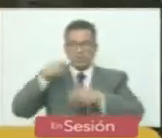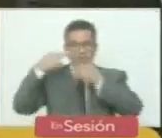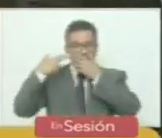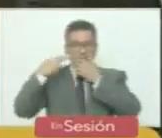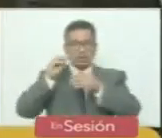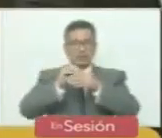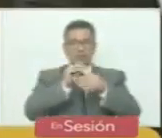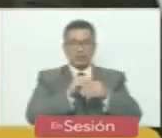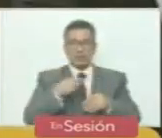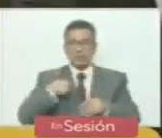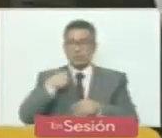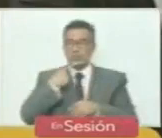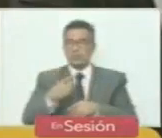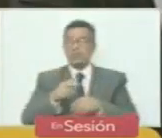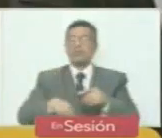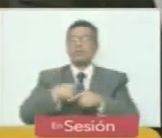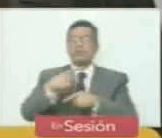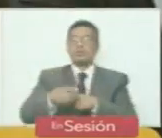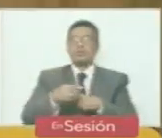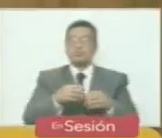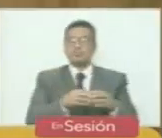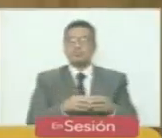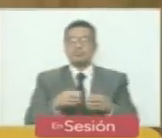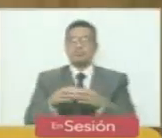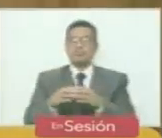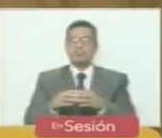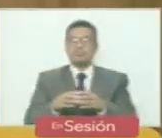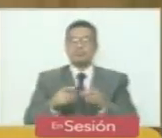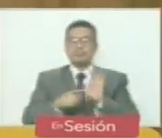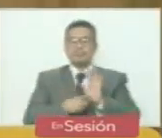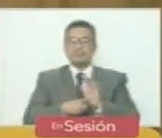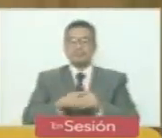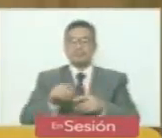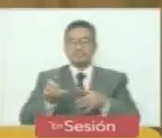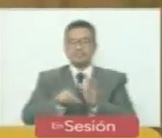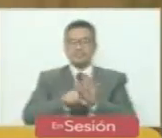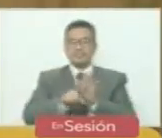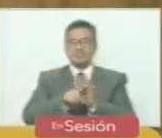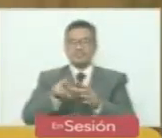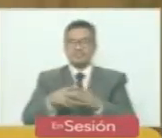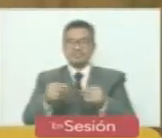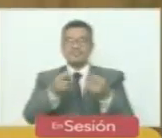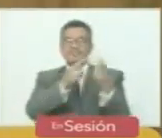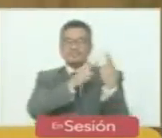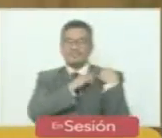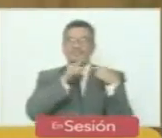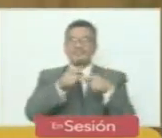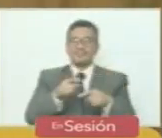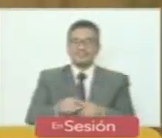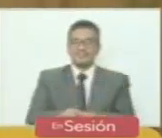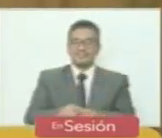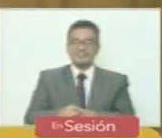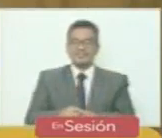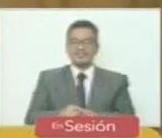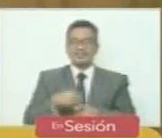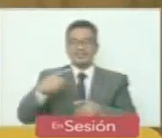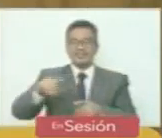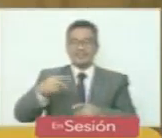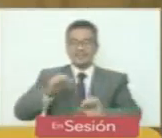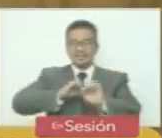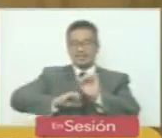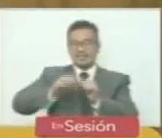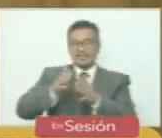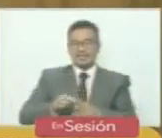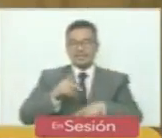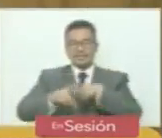haberlo llamado a declarar después de 2 meses de retención ilegal, lo que representa una violación flagrante al derecho a la defensa y al